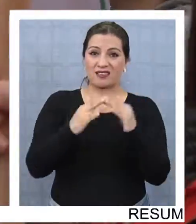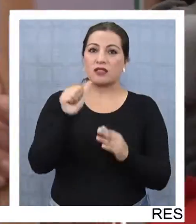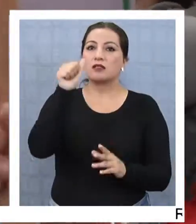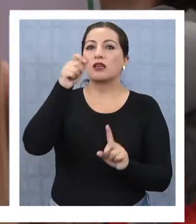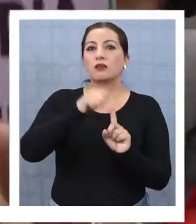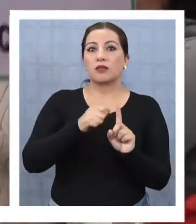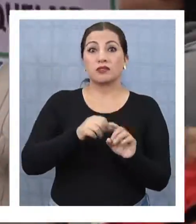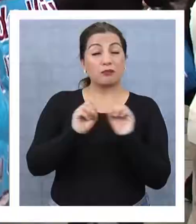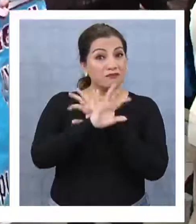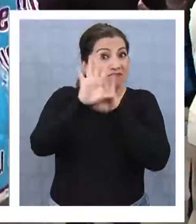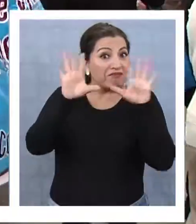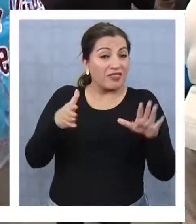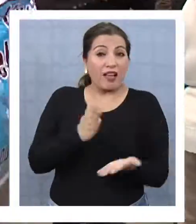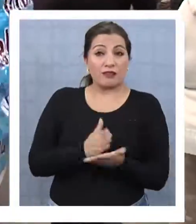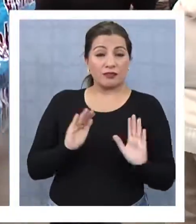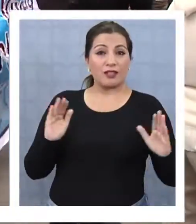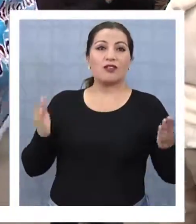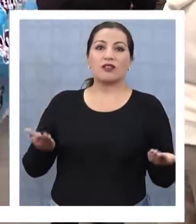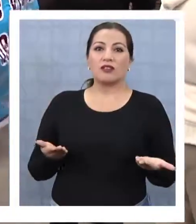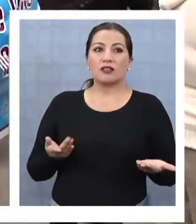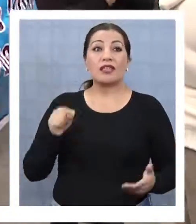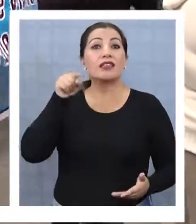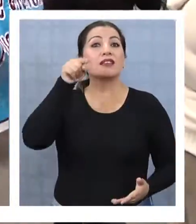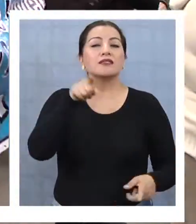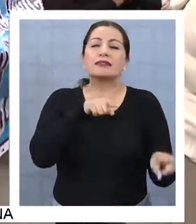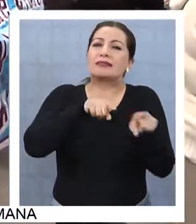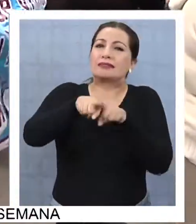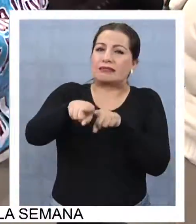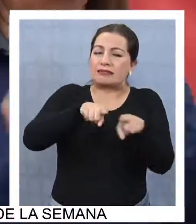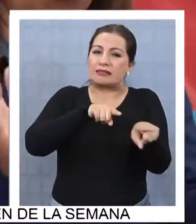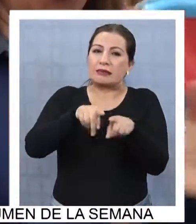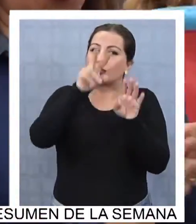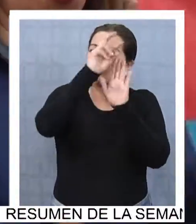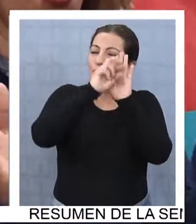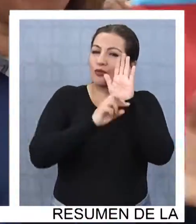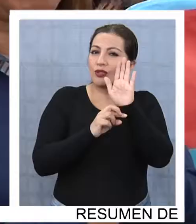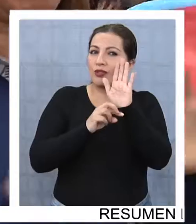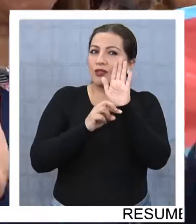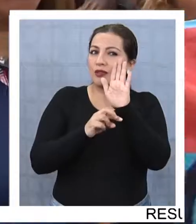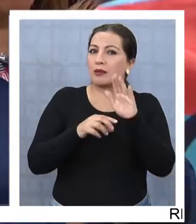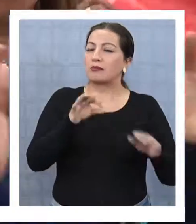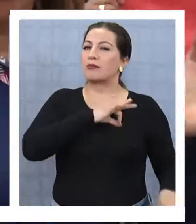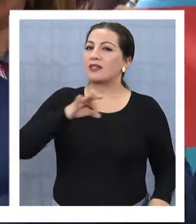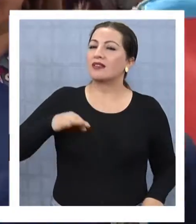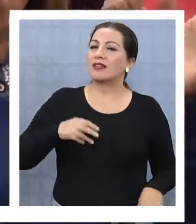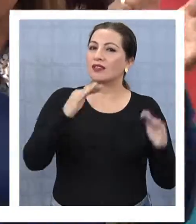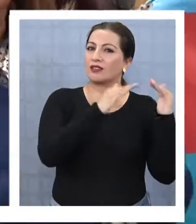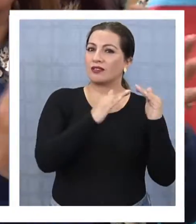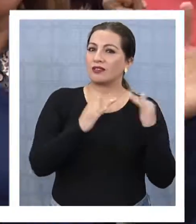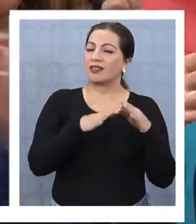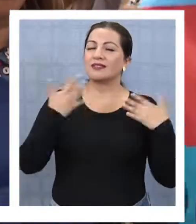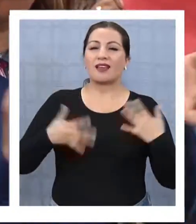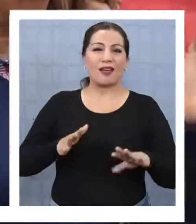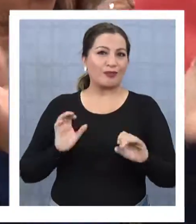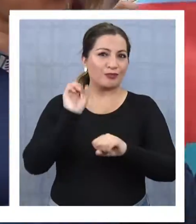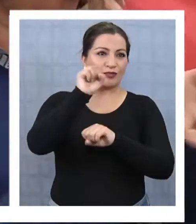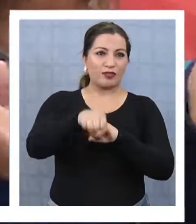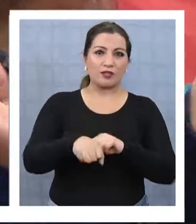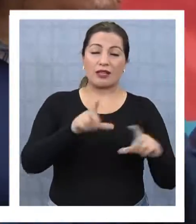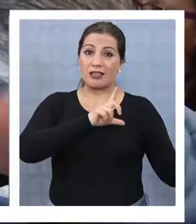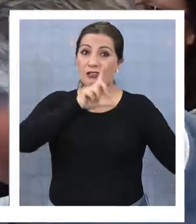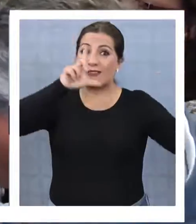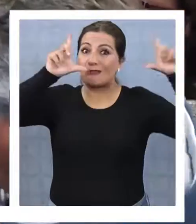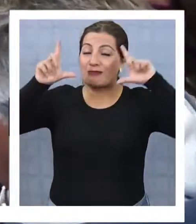lo que queda claro, por lo menos hasta ahora, es que este tramitado y discutido proyecto del MIMBU ya está aprobado en un inicio. Aunque imágenes